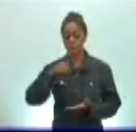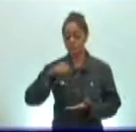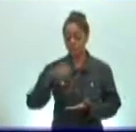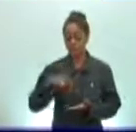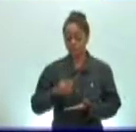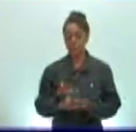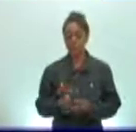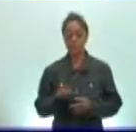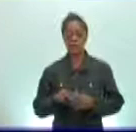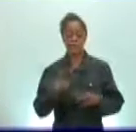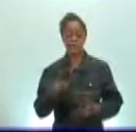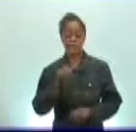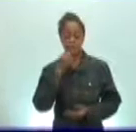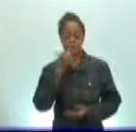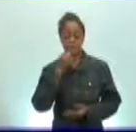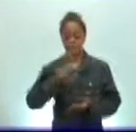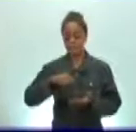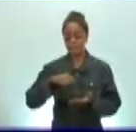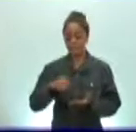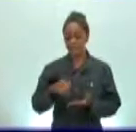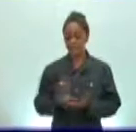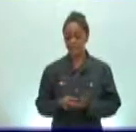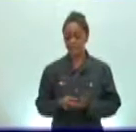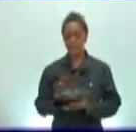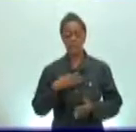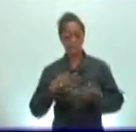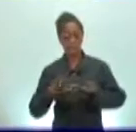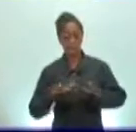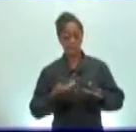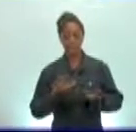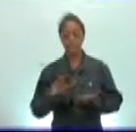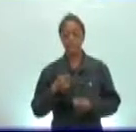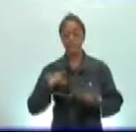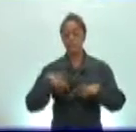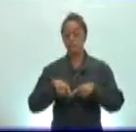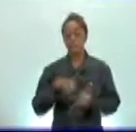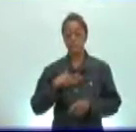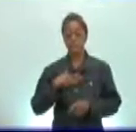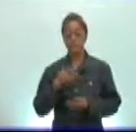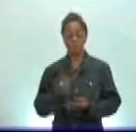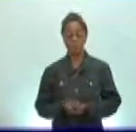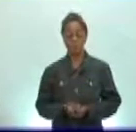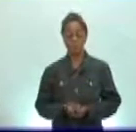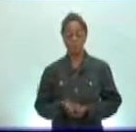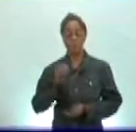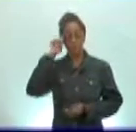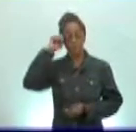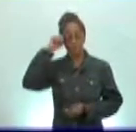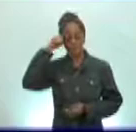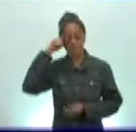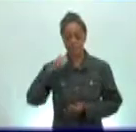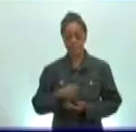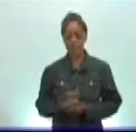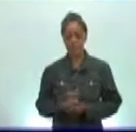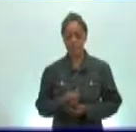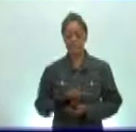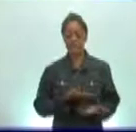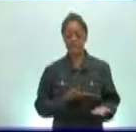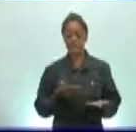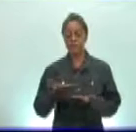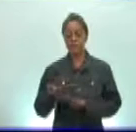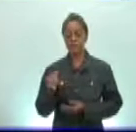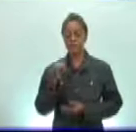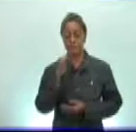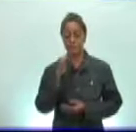lápices, para que puedan anotar e ir interactuando junto conmigo para aprender. Vamos a presentar la